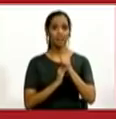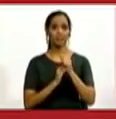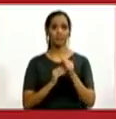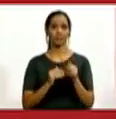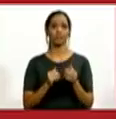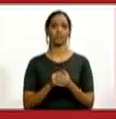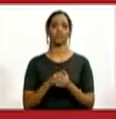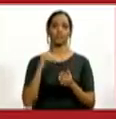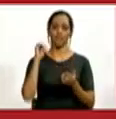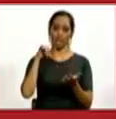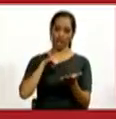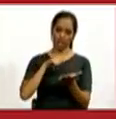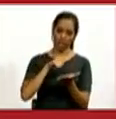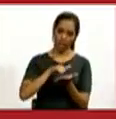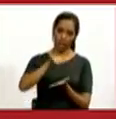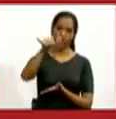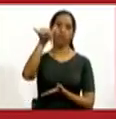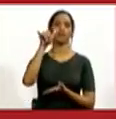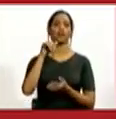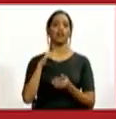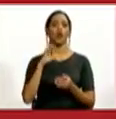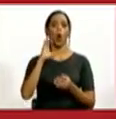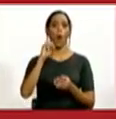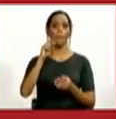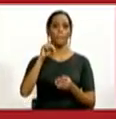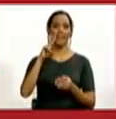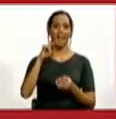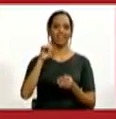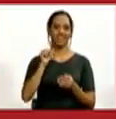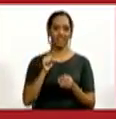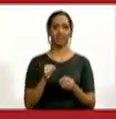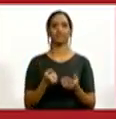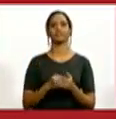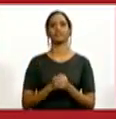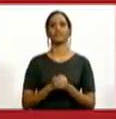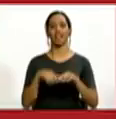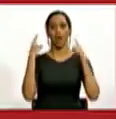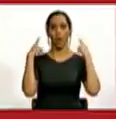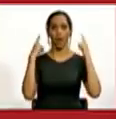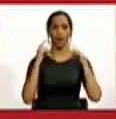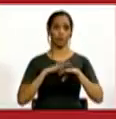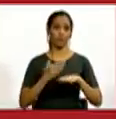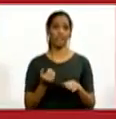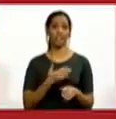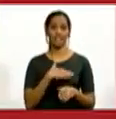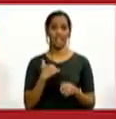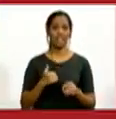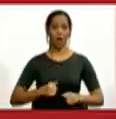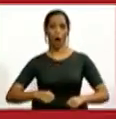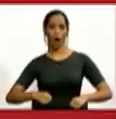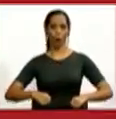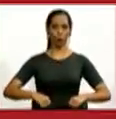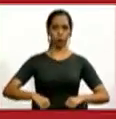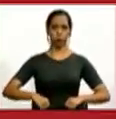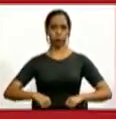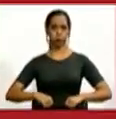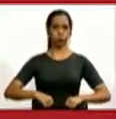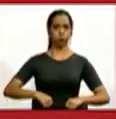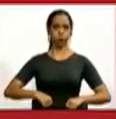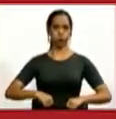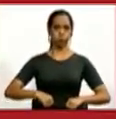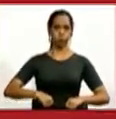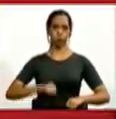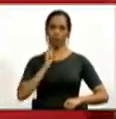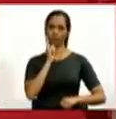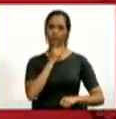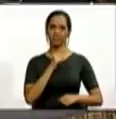de Conviasa, de dirigentes populares del estado La Guaira. Porque entonces quiere ser un terror, un gordito... ¿cómo